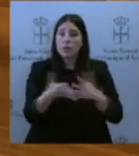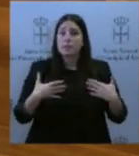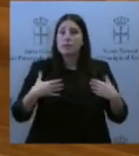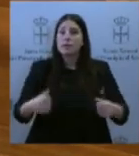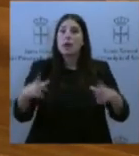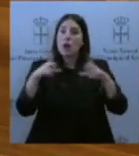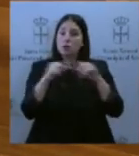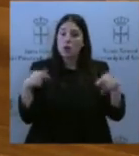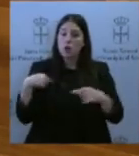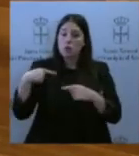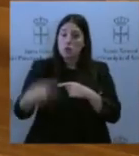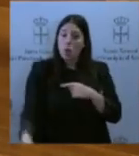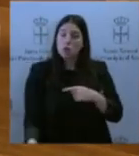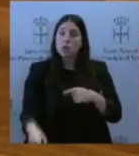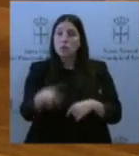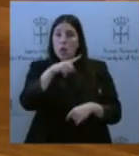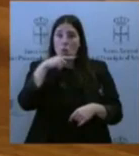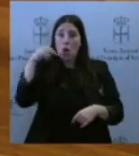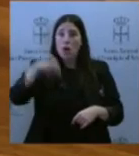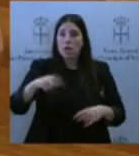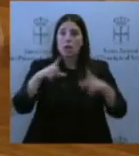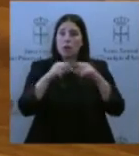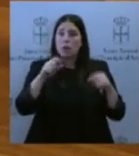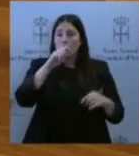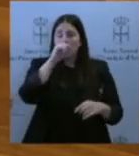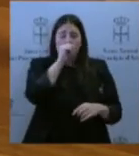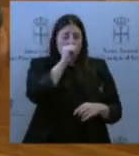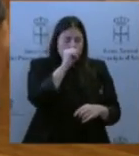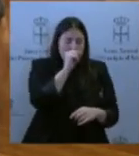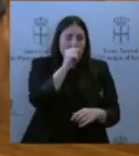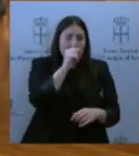experiencia, reducen a la gente a números y la empujan a la privada. Hay muchos Gerardos.